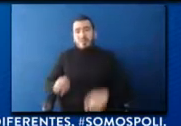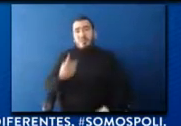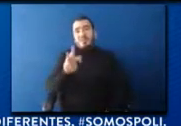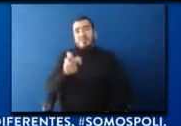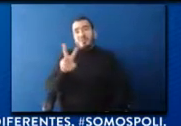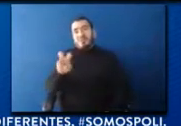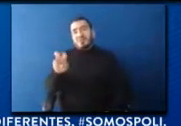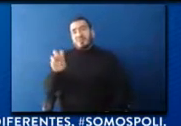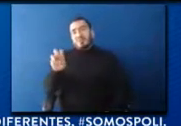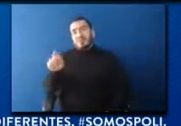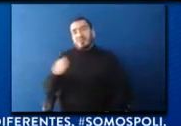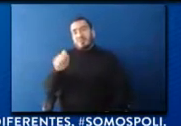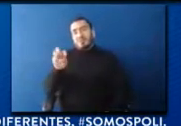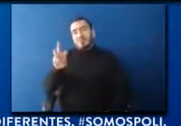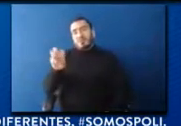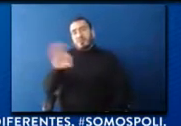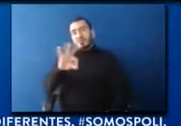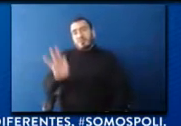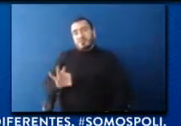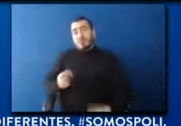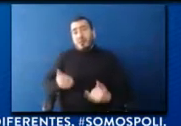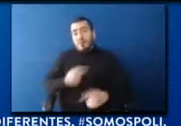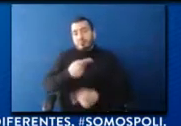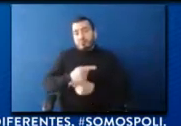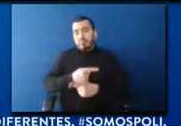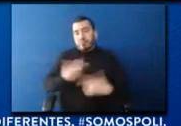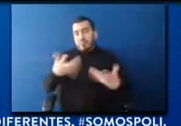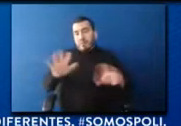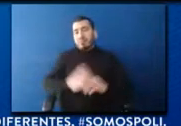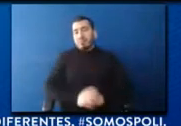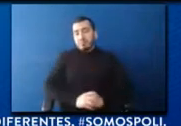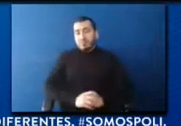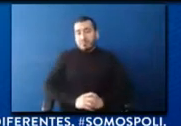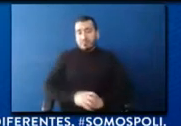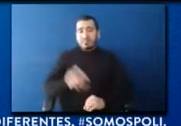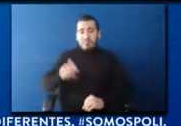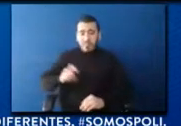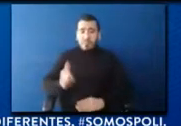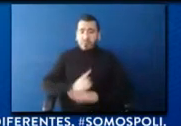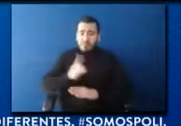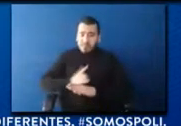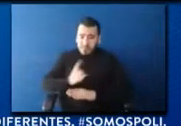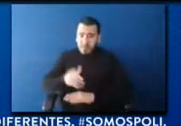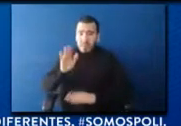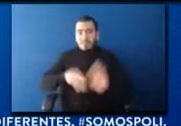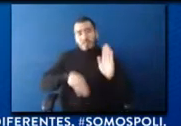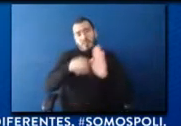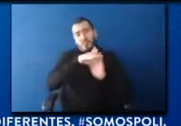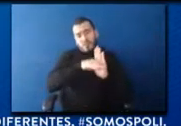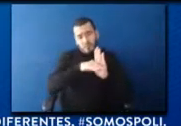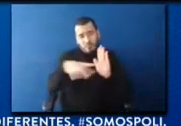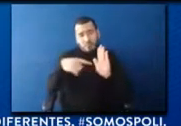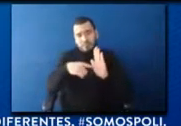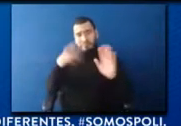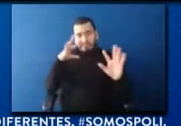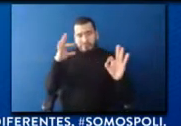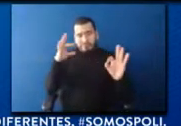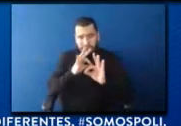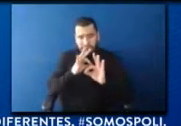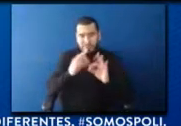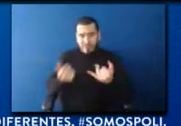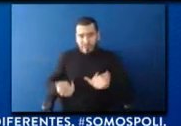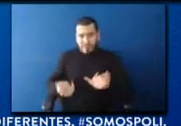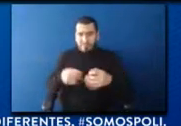estamos superando. ¿Qué necesitamos? Más uso. ¿Qué necesitamos? Políticas públicas más focalizadas en unos segmentos que ya les voy a